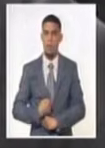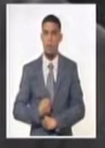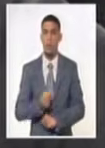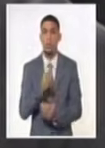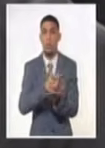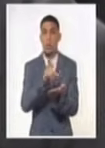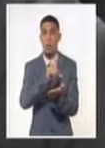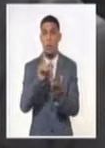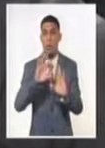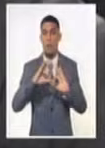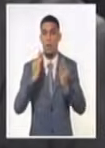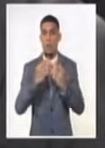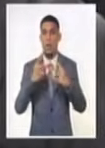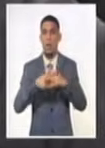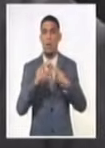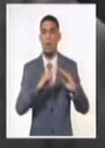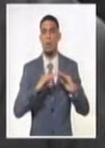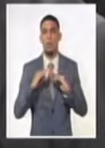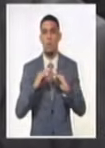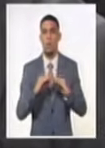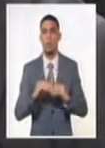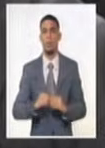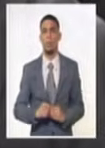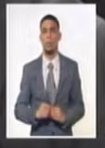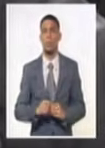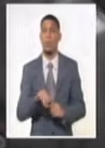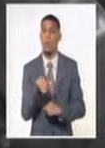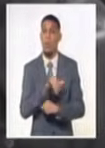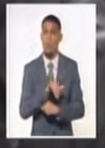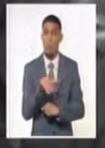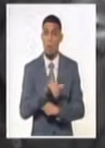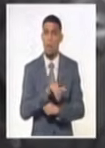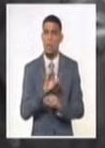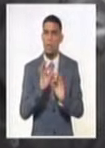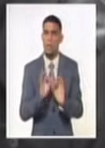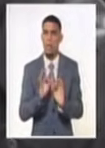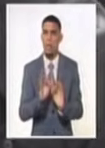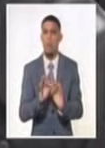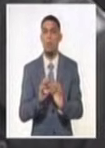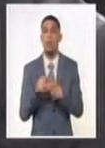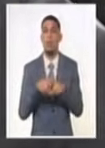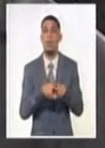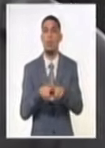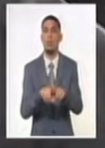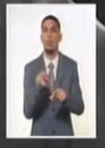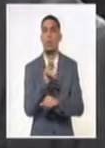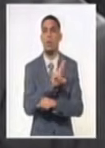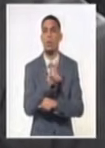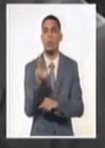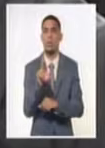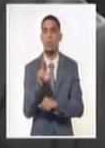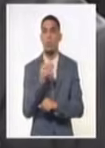familia y la comunidad, y estará dada en nuestra capacidad por formar